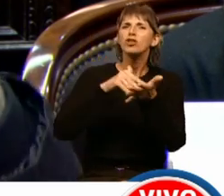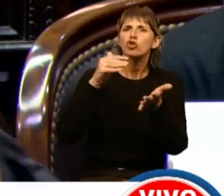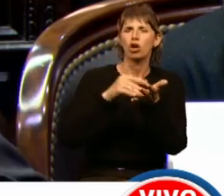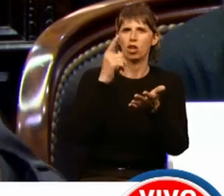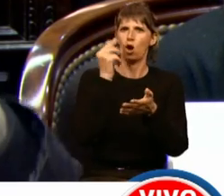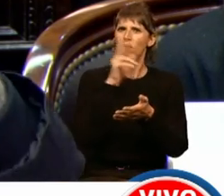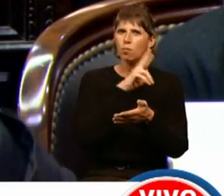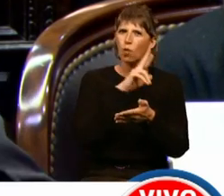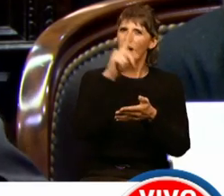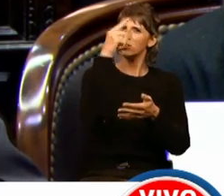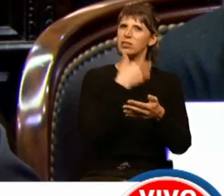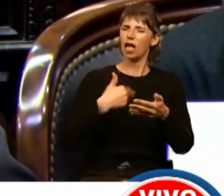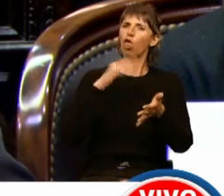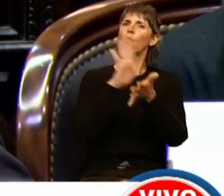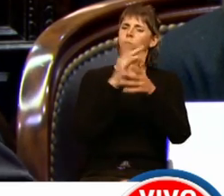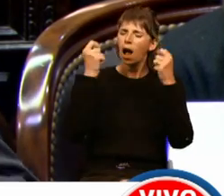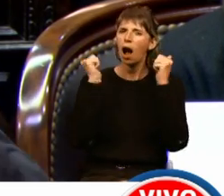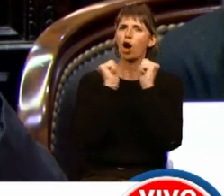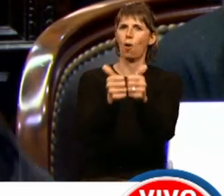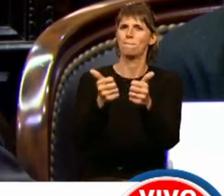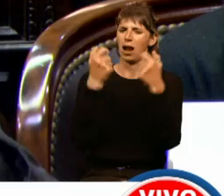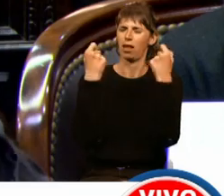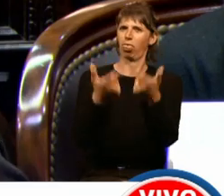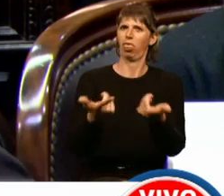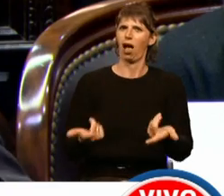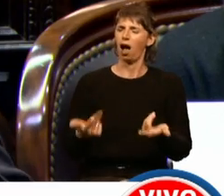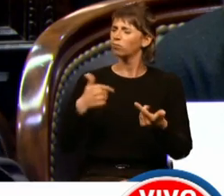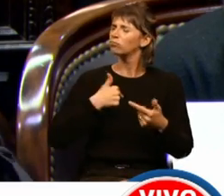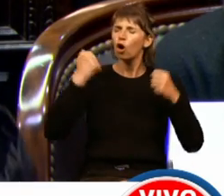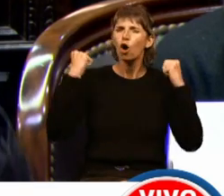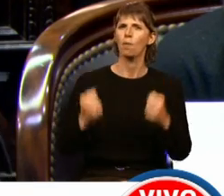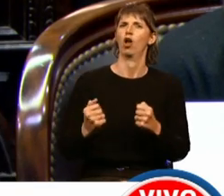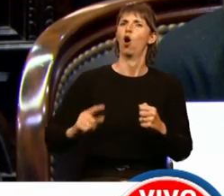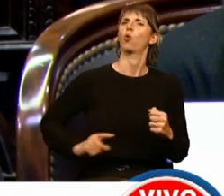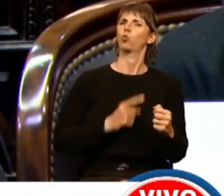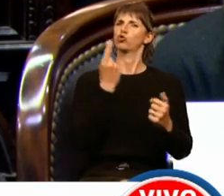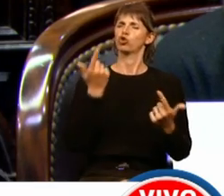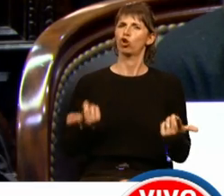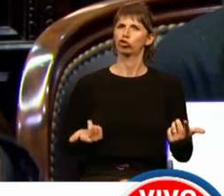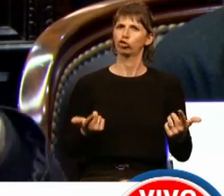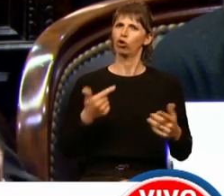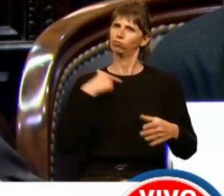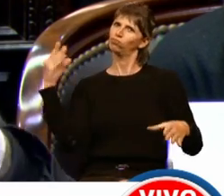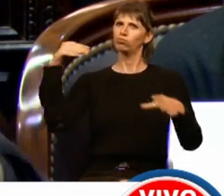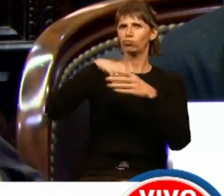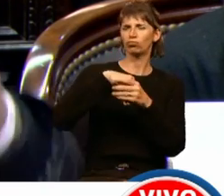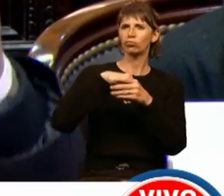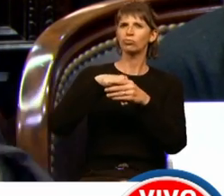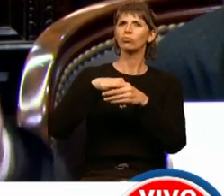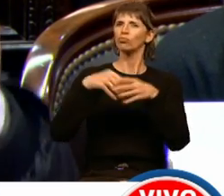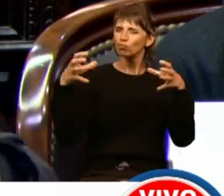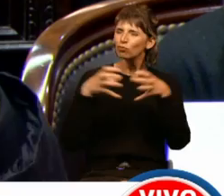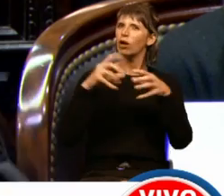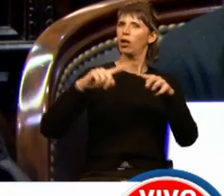del estado porque eso lo que tenemos que hacer y estoy convencido y orgulloso de ser parte de la construcción de políticas